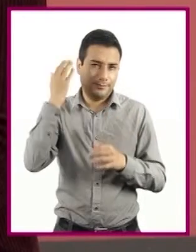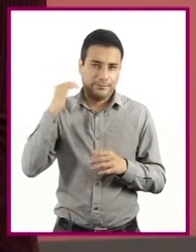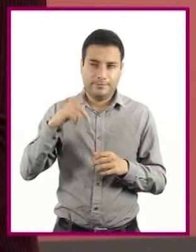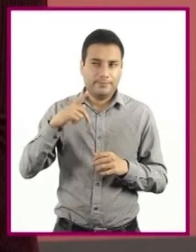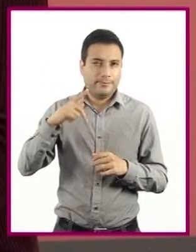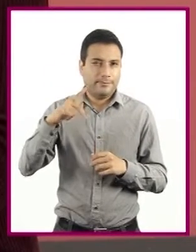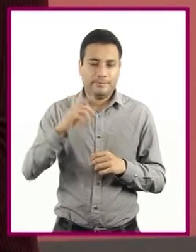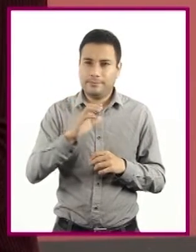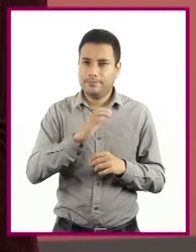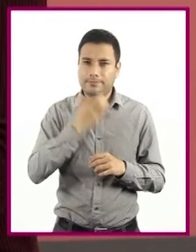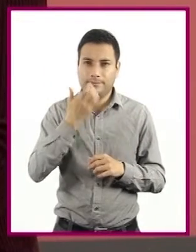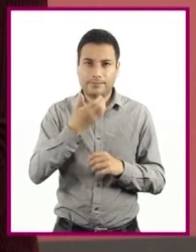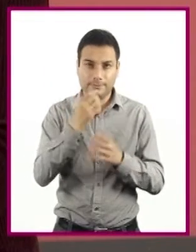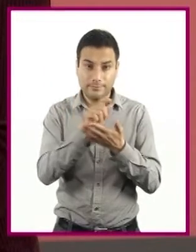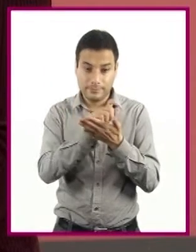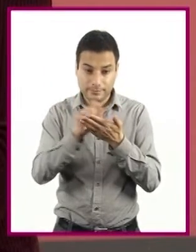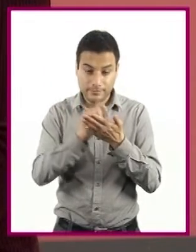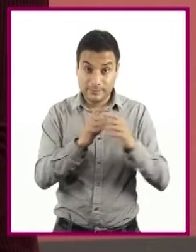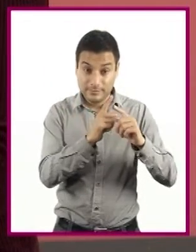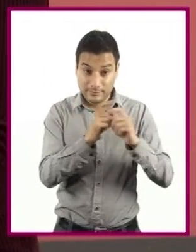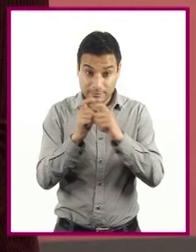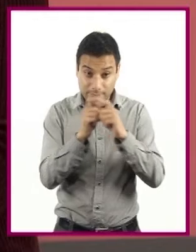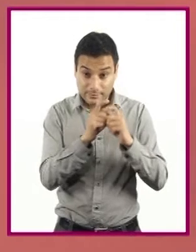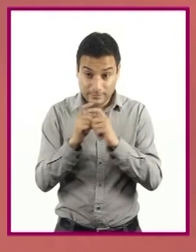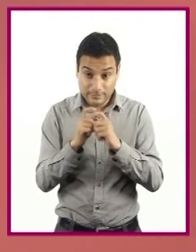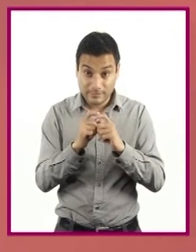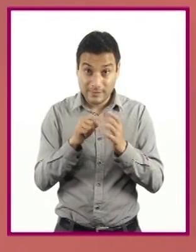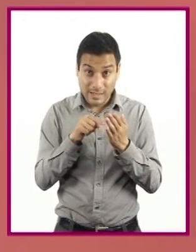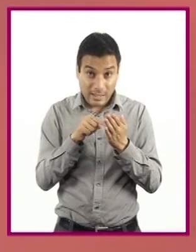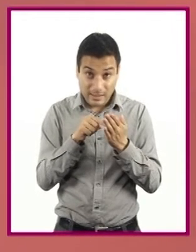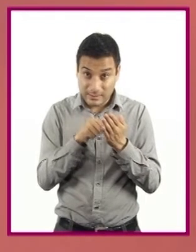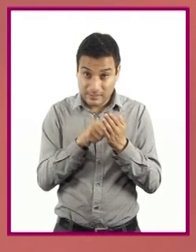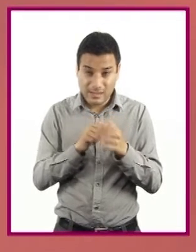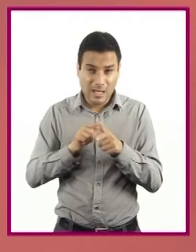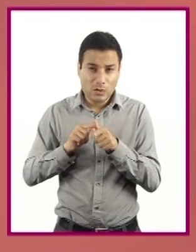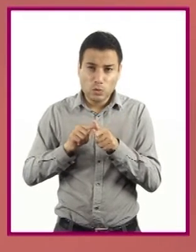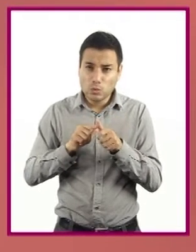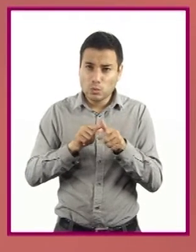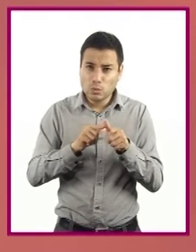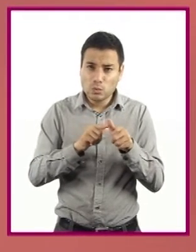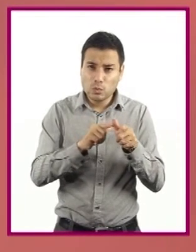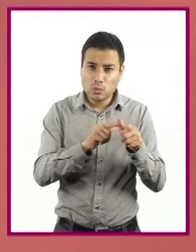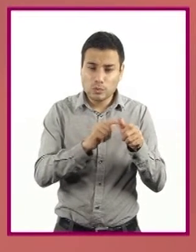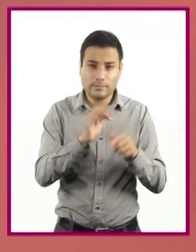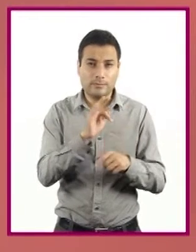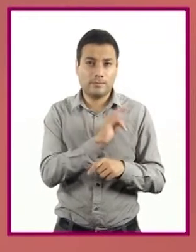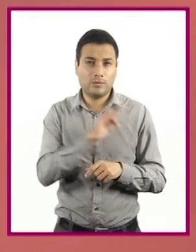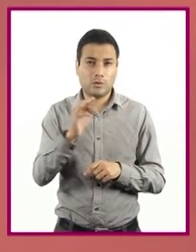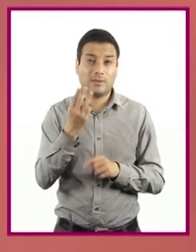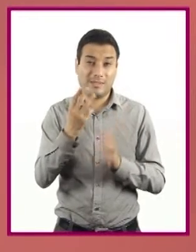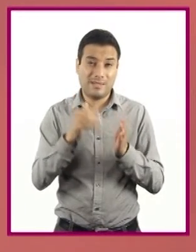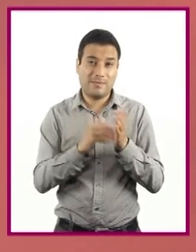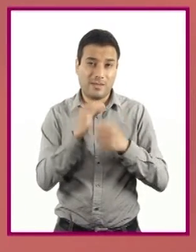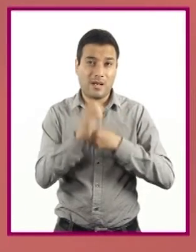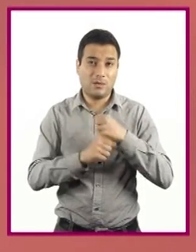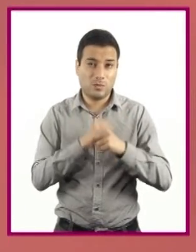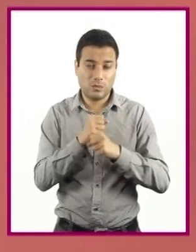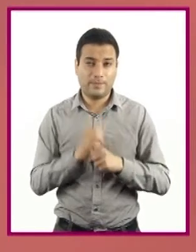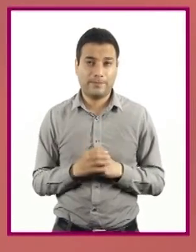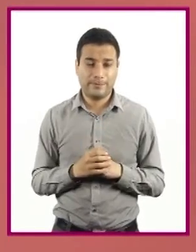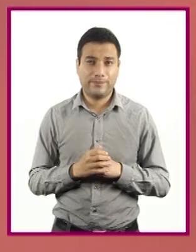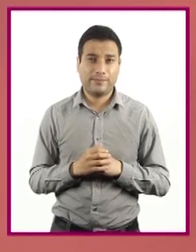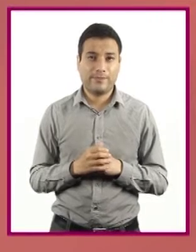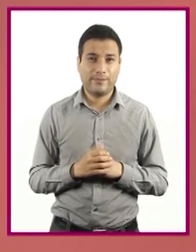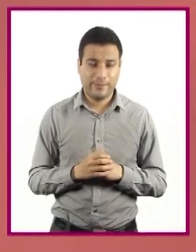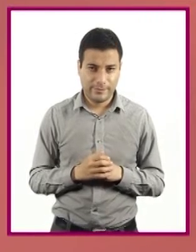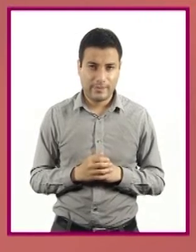la más antigua y la única que se ha sostenido ininterrumpida por unos casi 3 milenios. Los documentos